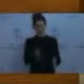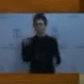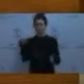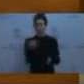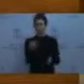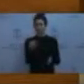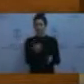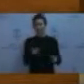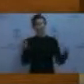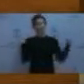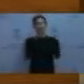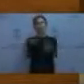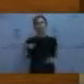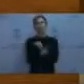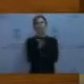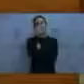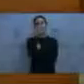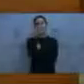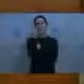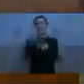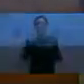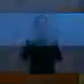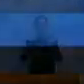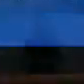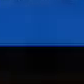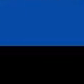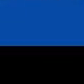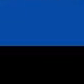coincide con el interés. Muchas gracias.